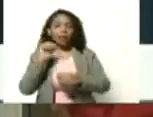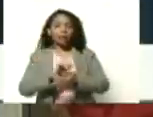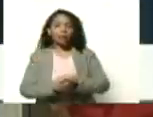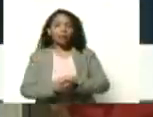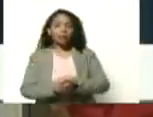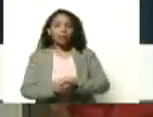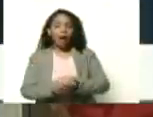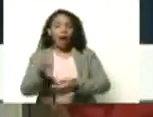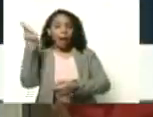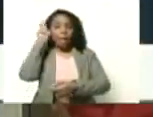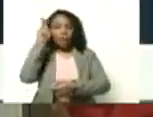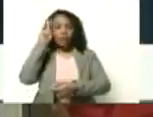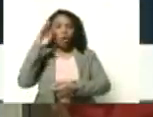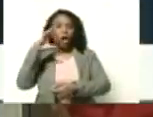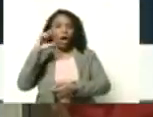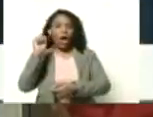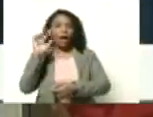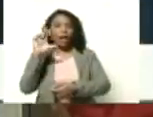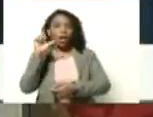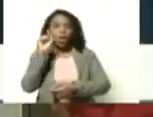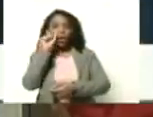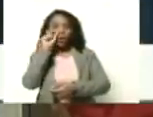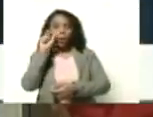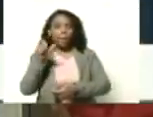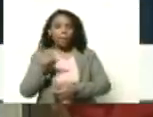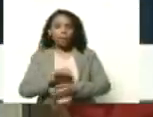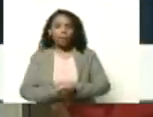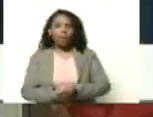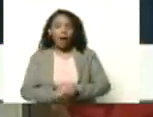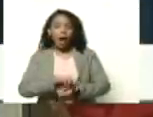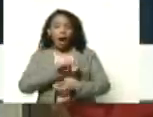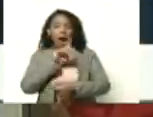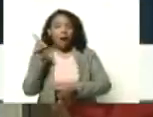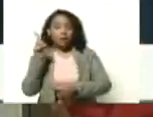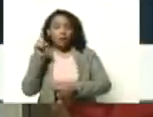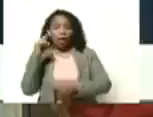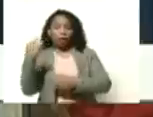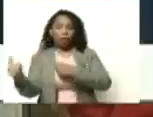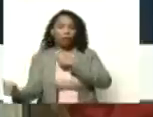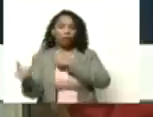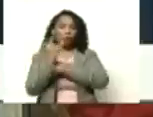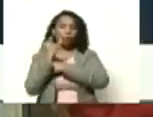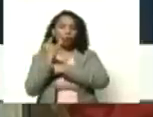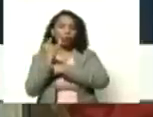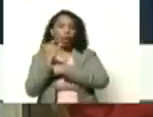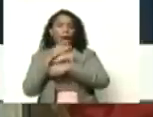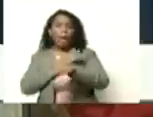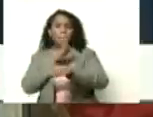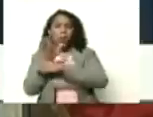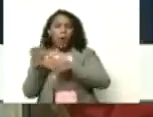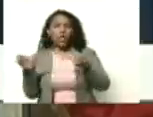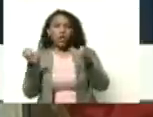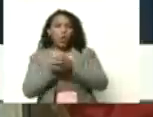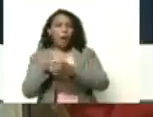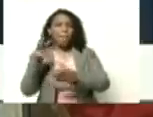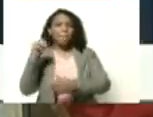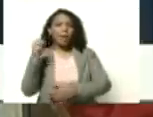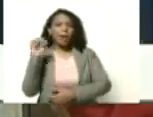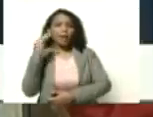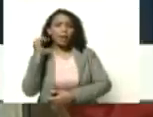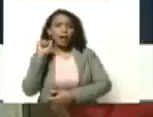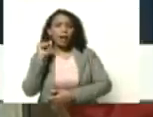el profesor carl online ese fue el engaño que le hicieron vamos a una reunión en marianna con